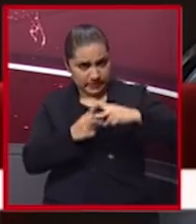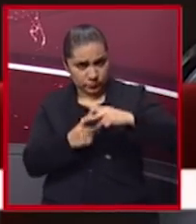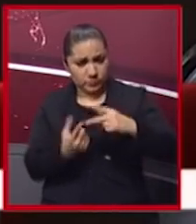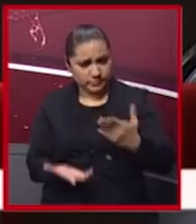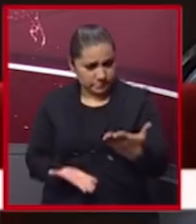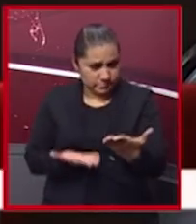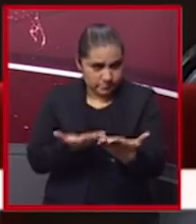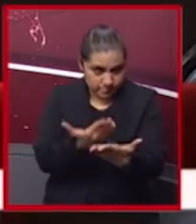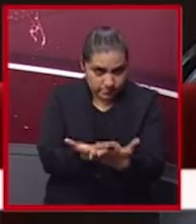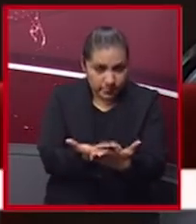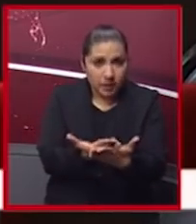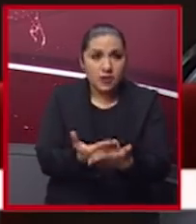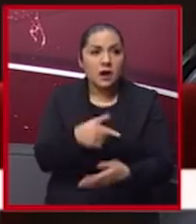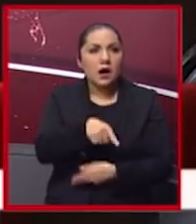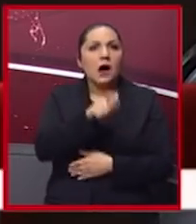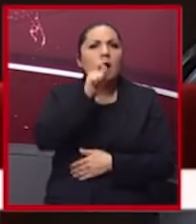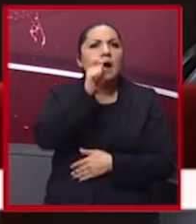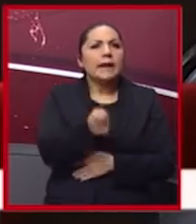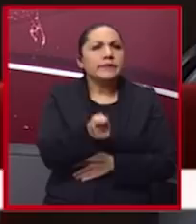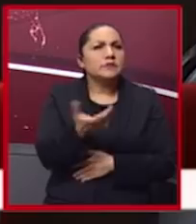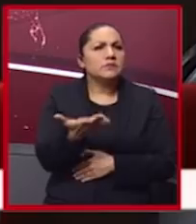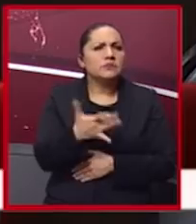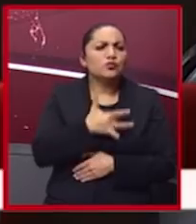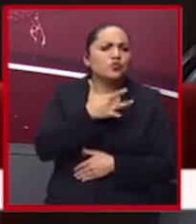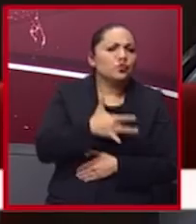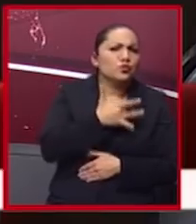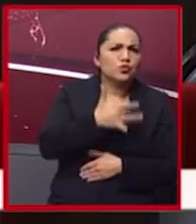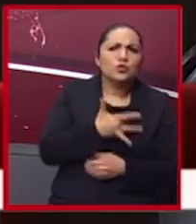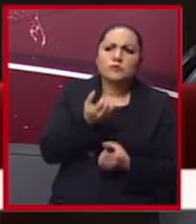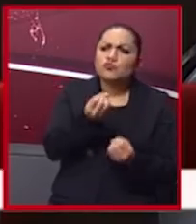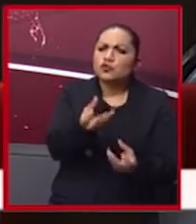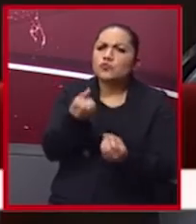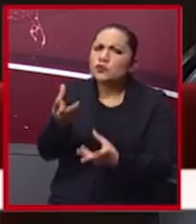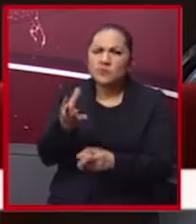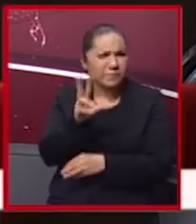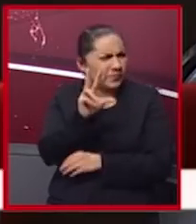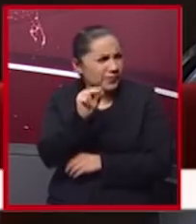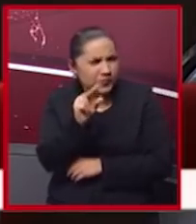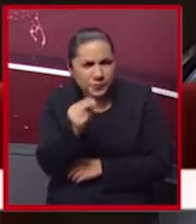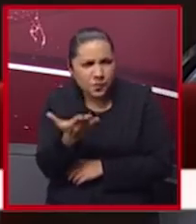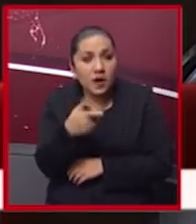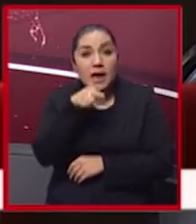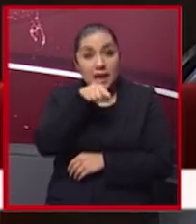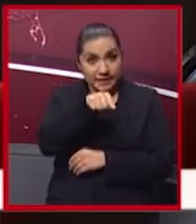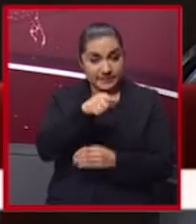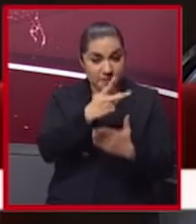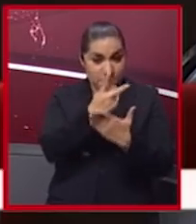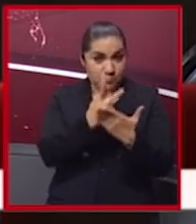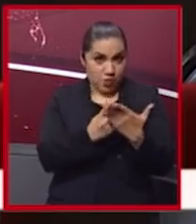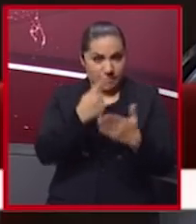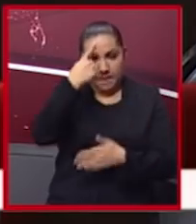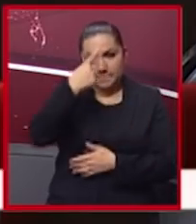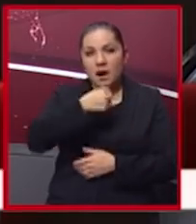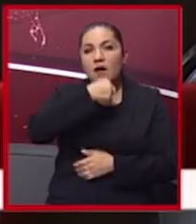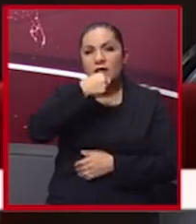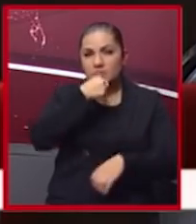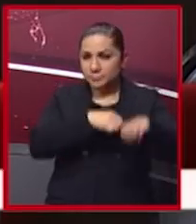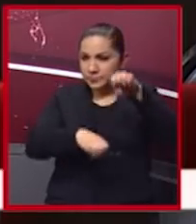del programa de los adultos mayores. Como ustedes saben, ese programa inicia en la Ciudad de México en